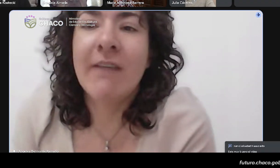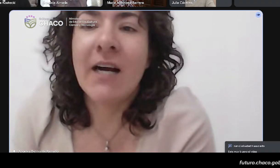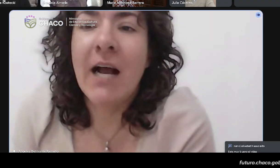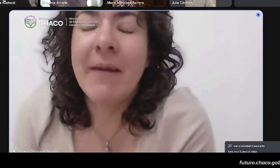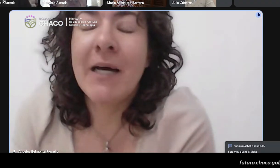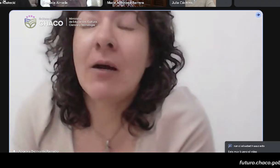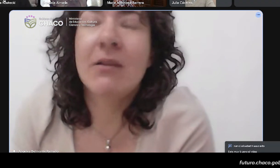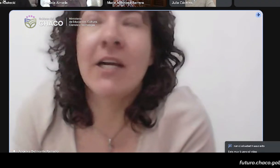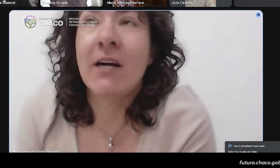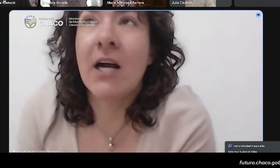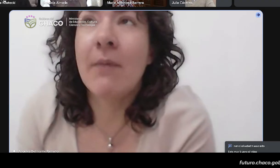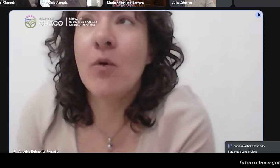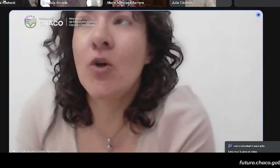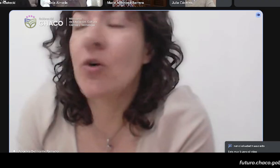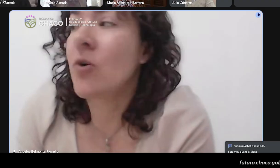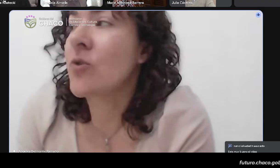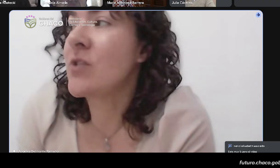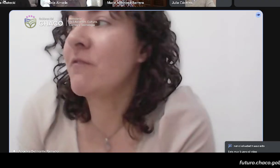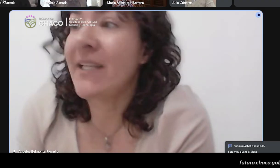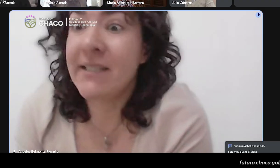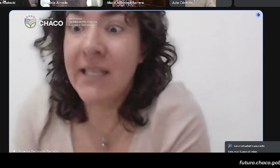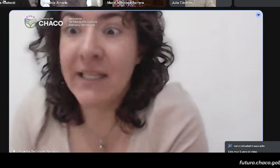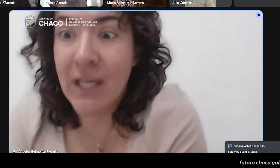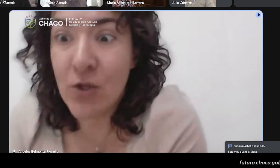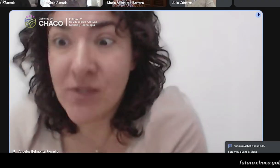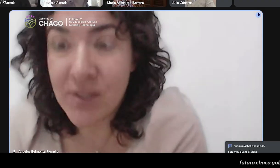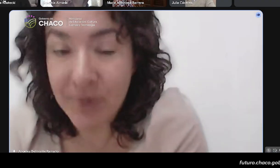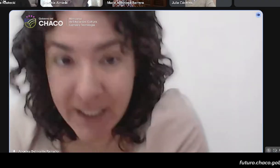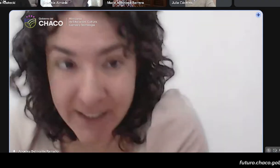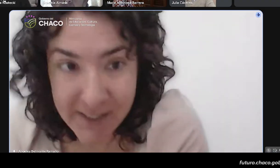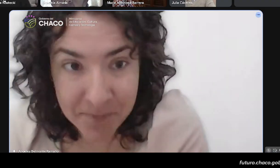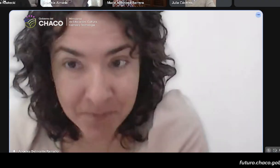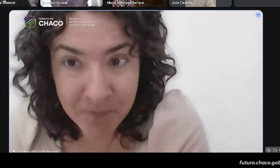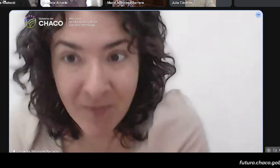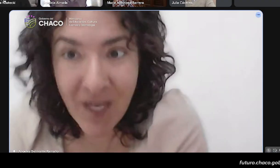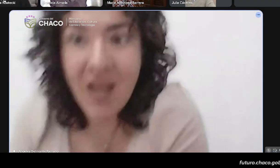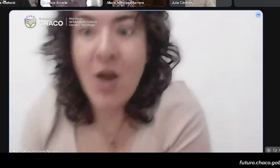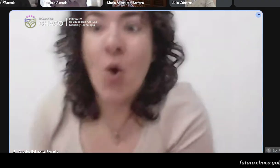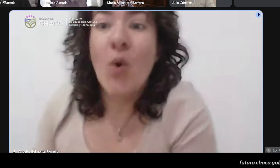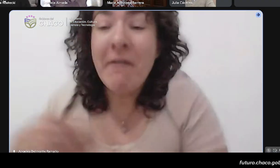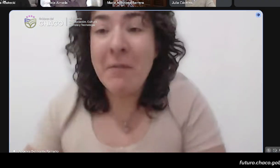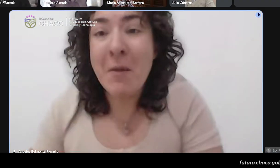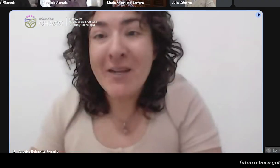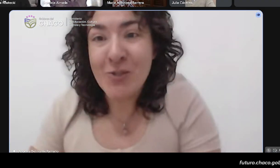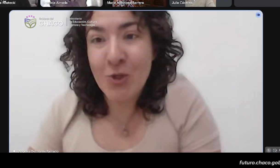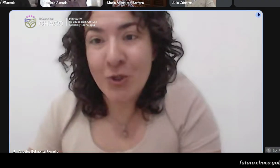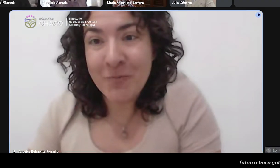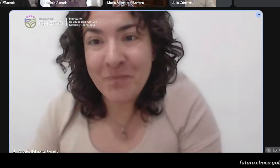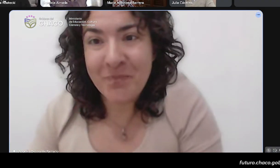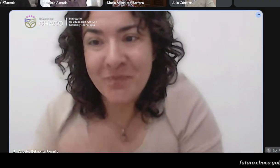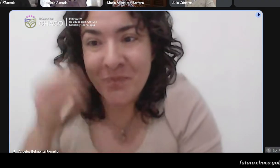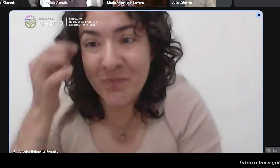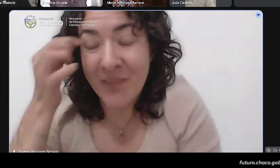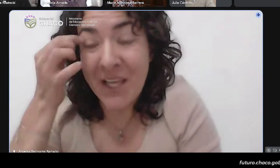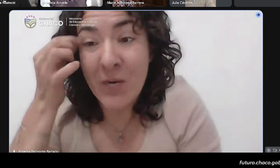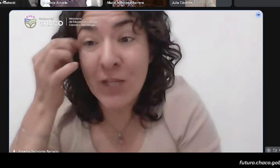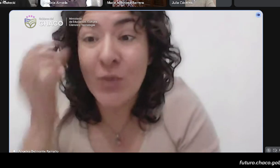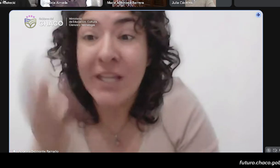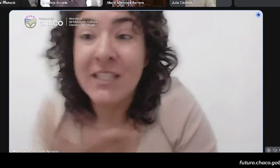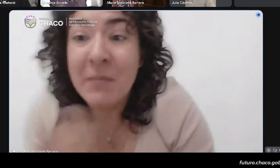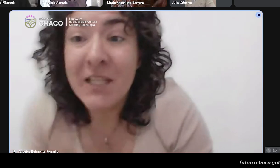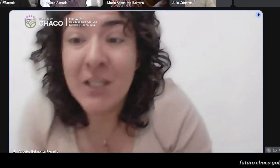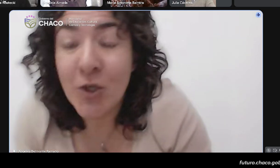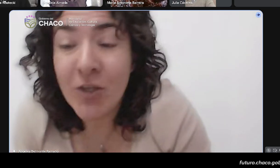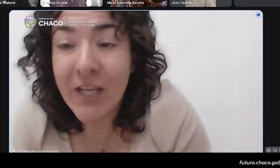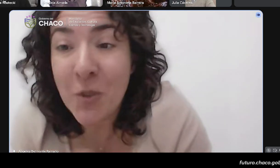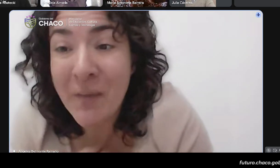cuando trabajamos los diferentes estados civiles. Una vez me pasó que una